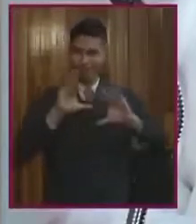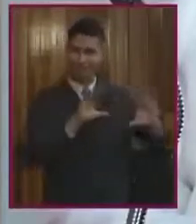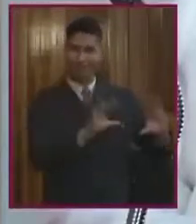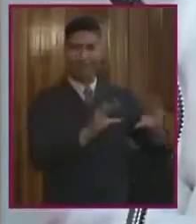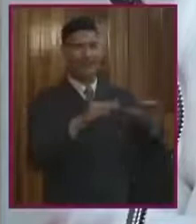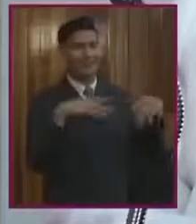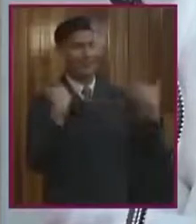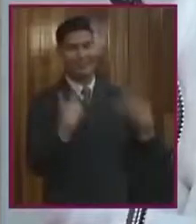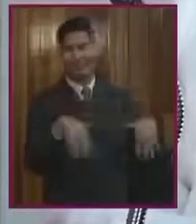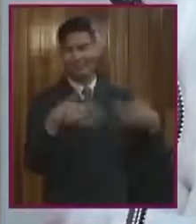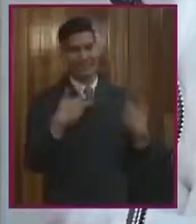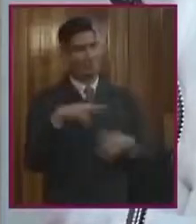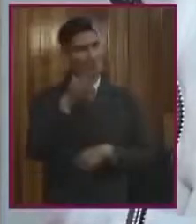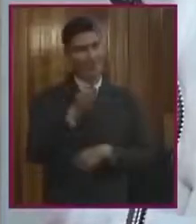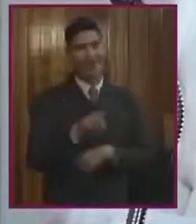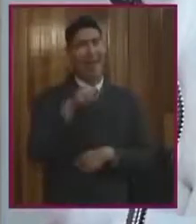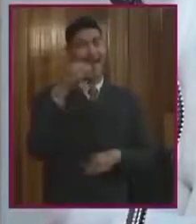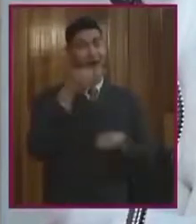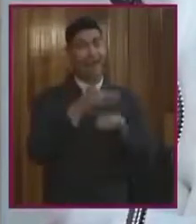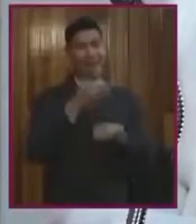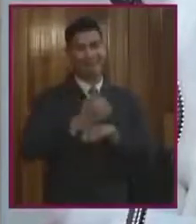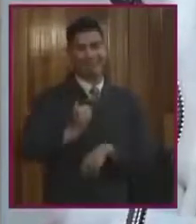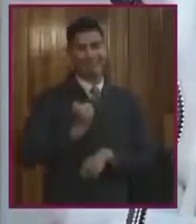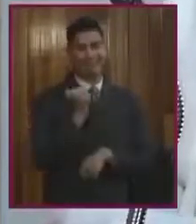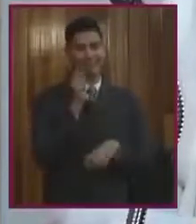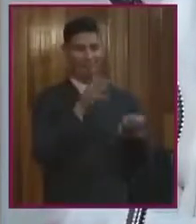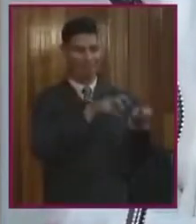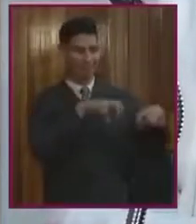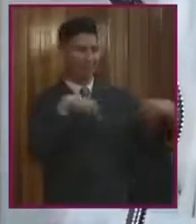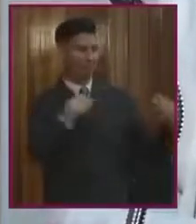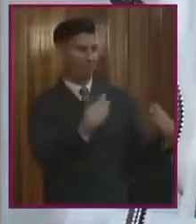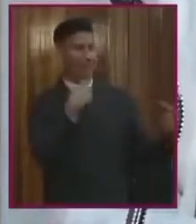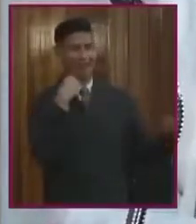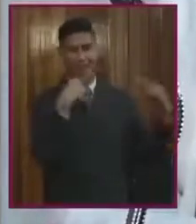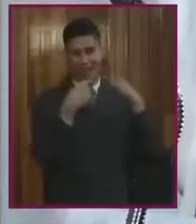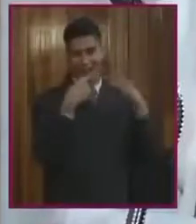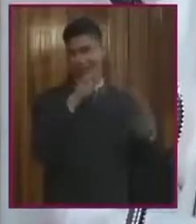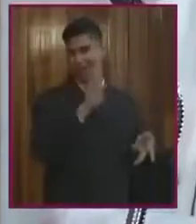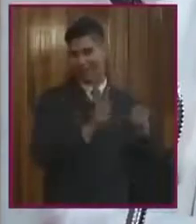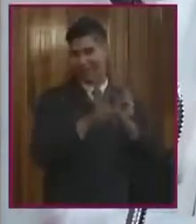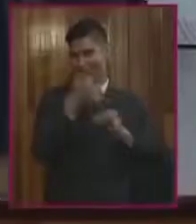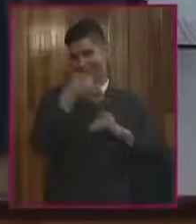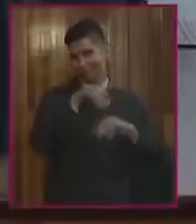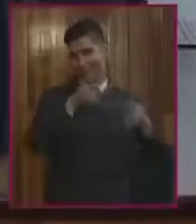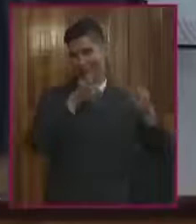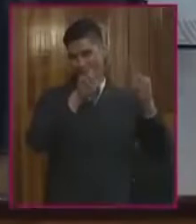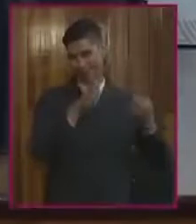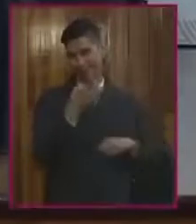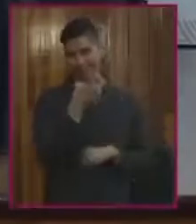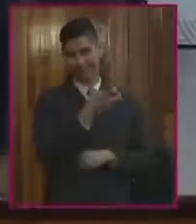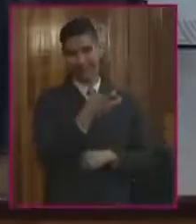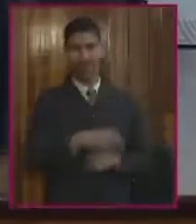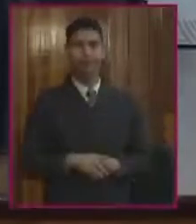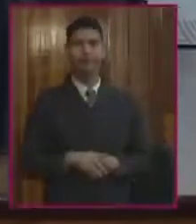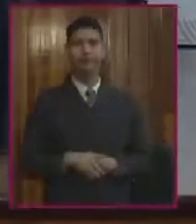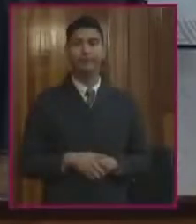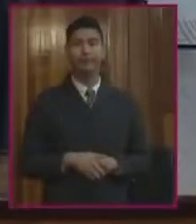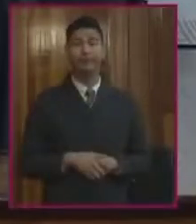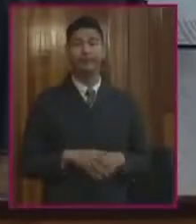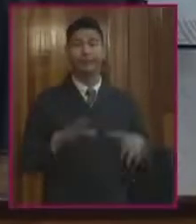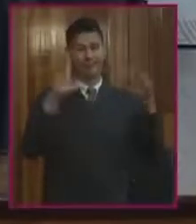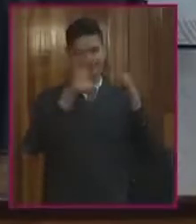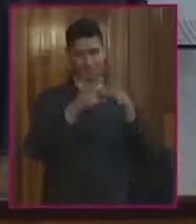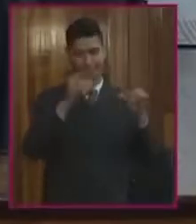somos de que nos den este espacio porque mucho tenemos que ver en esta propuesta. Les explico ahora sí la dinámica